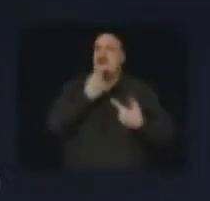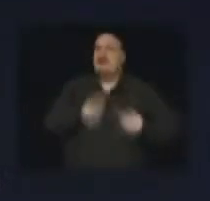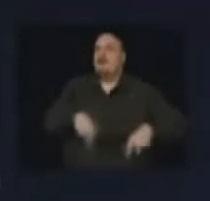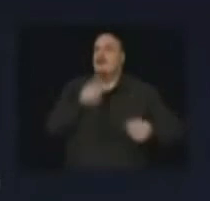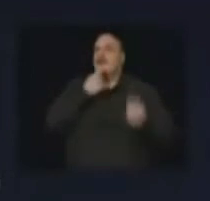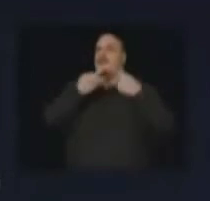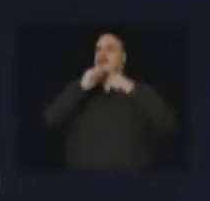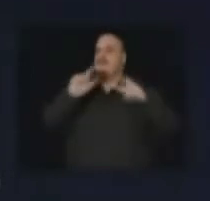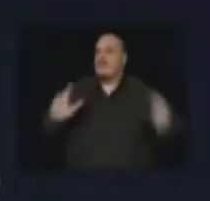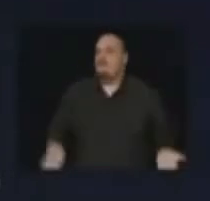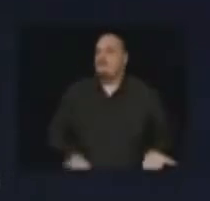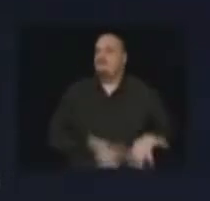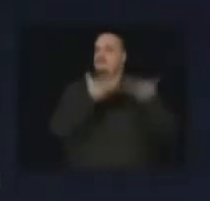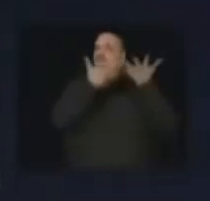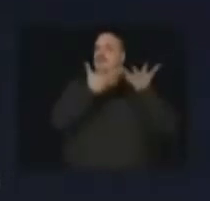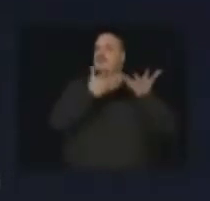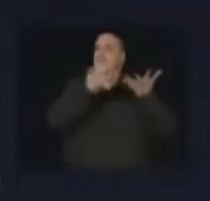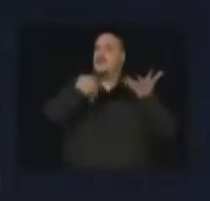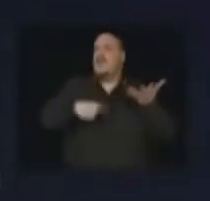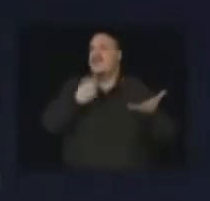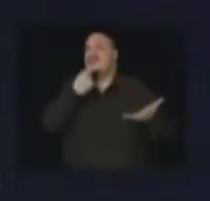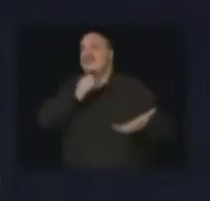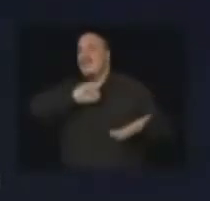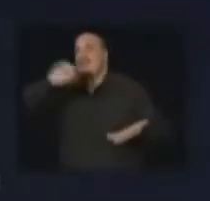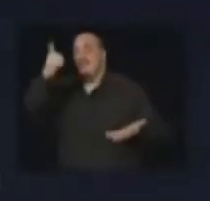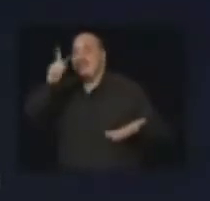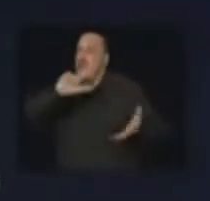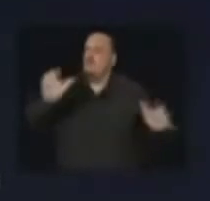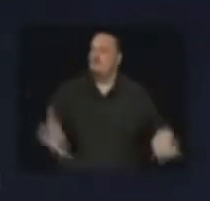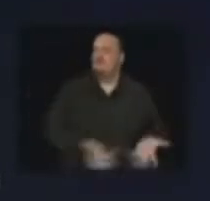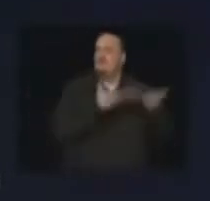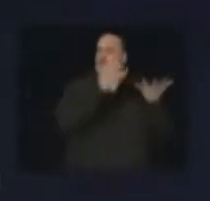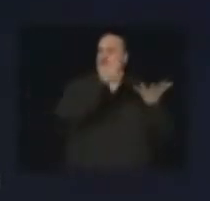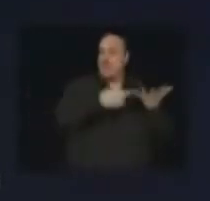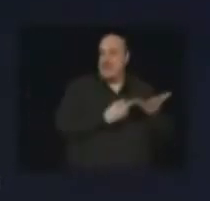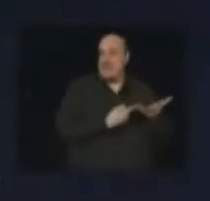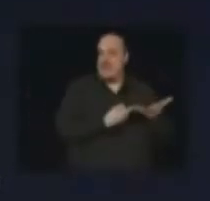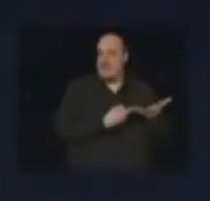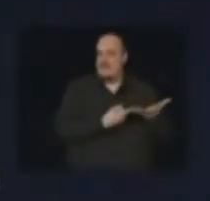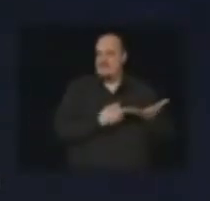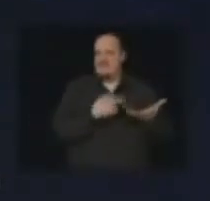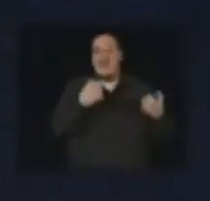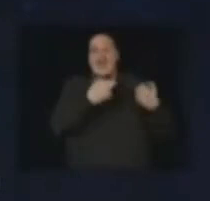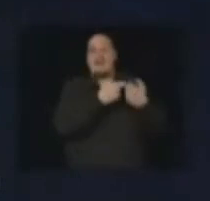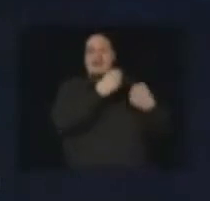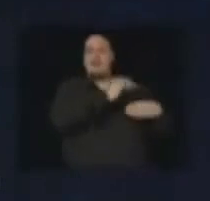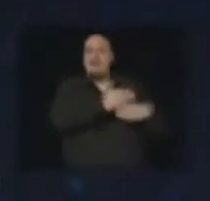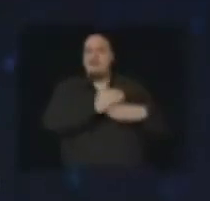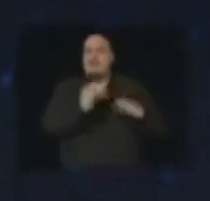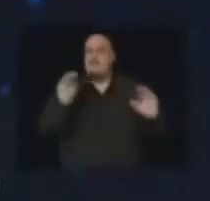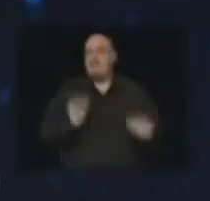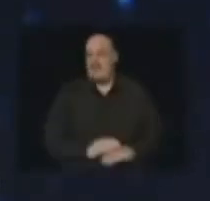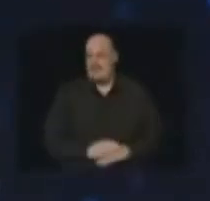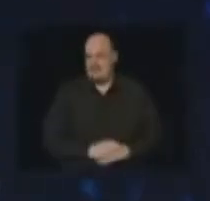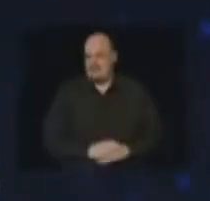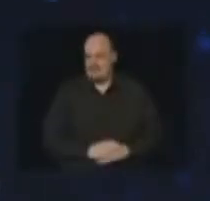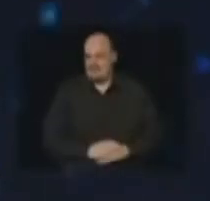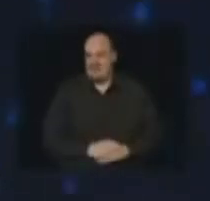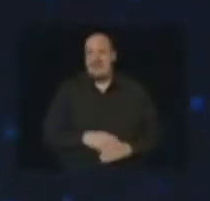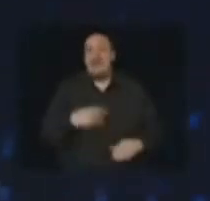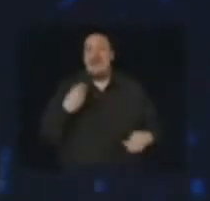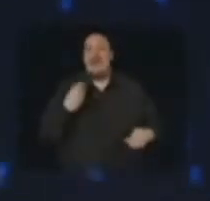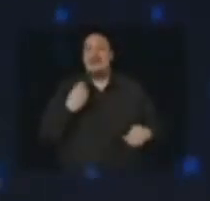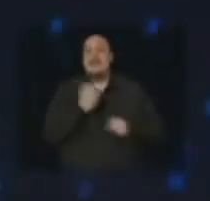la justicia argentina, entre los cuales se encuentran las realizadas contra los propietarios de la señal